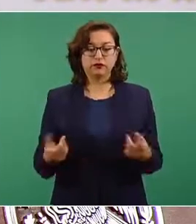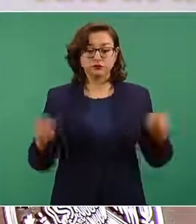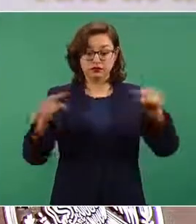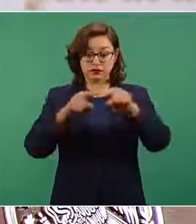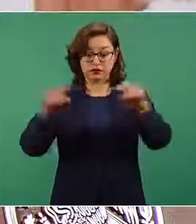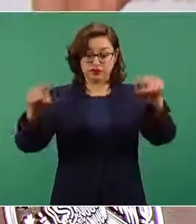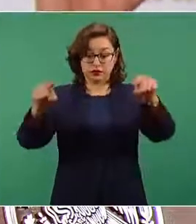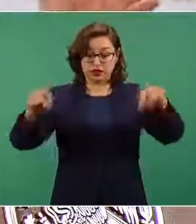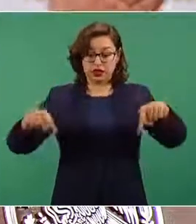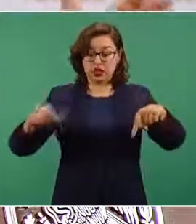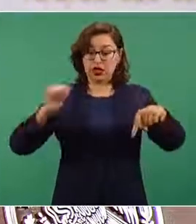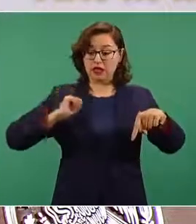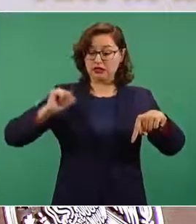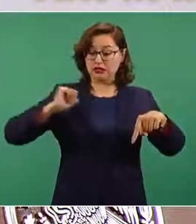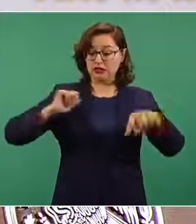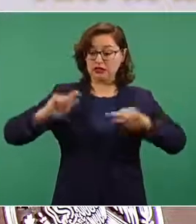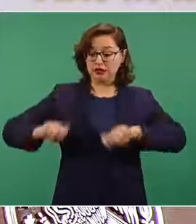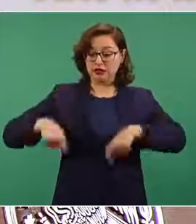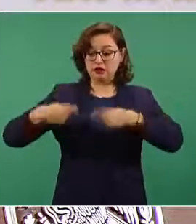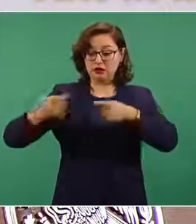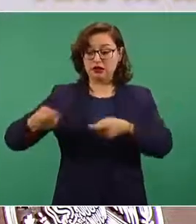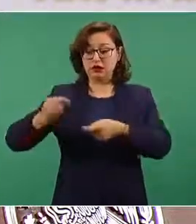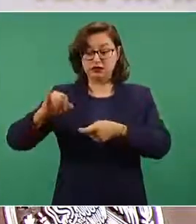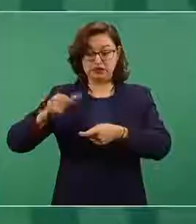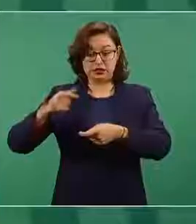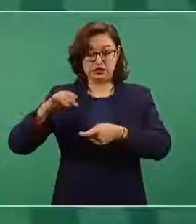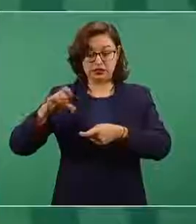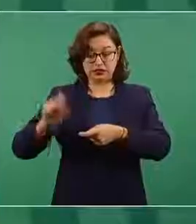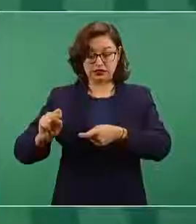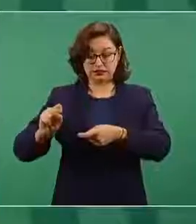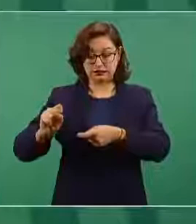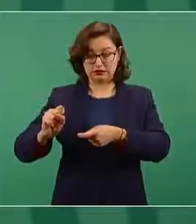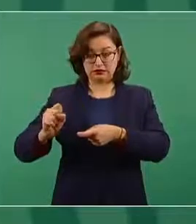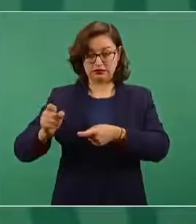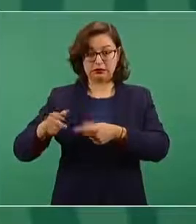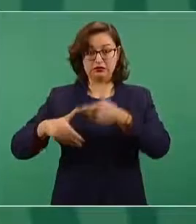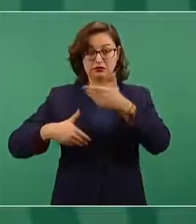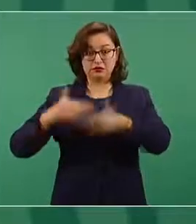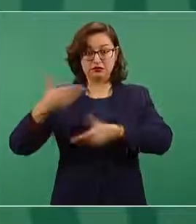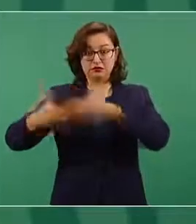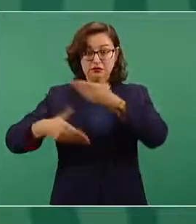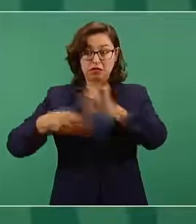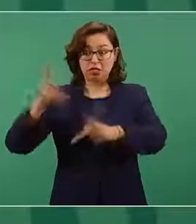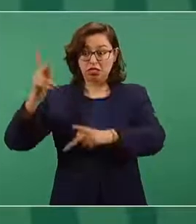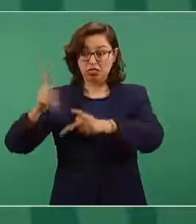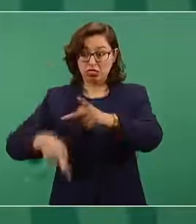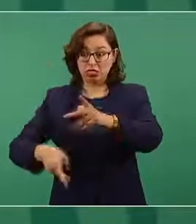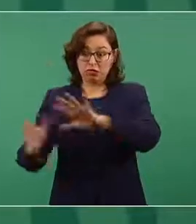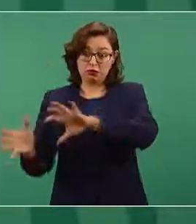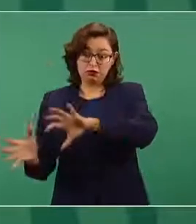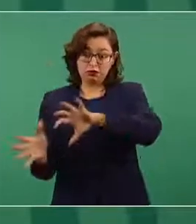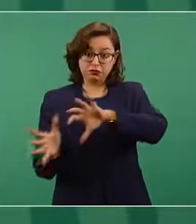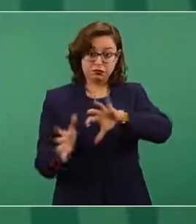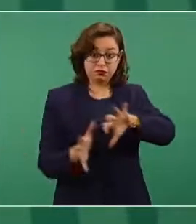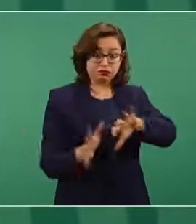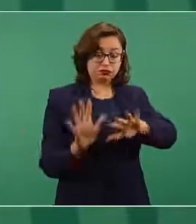lo mantienen los yaquis, cuánto ya se entregó a ejidos